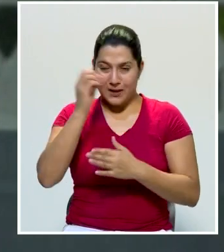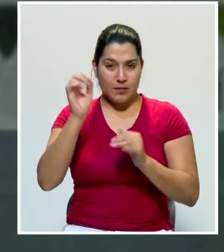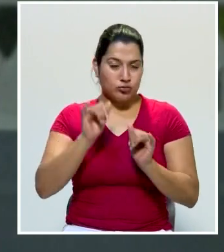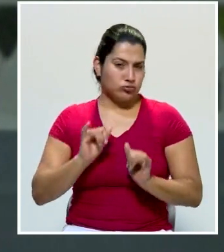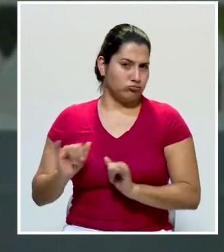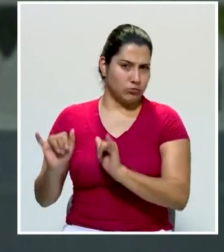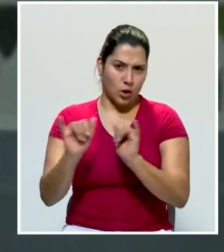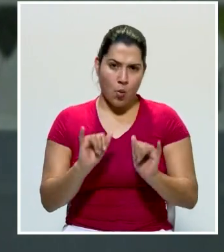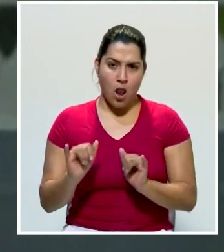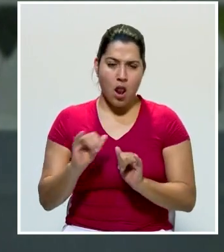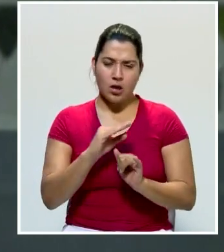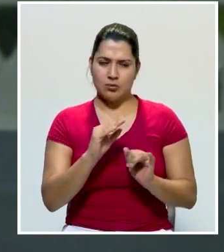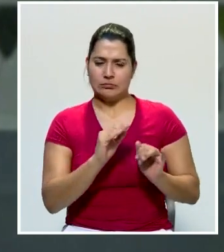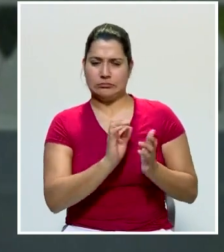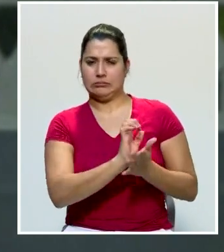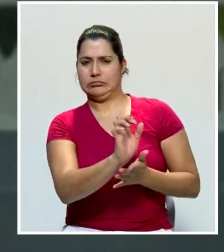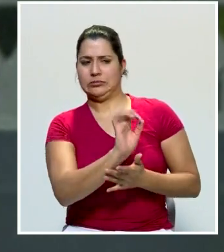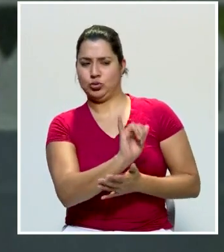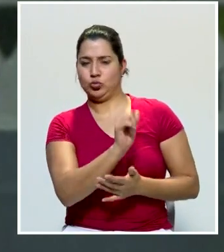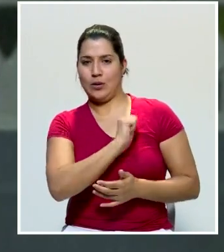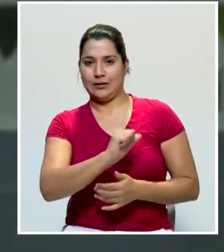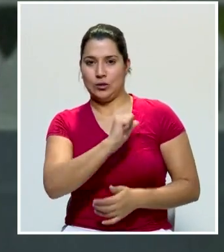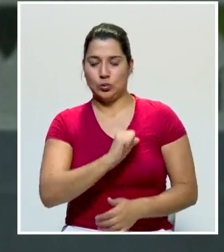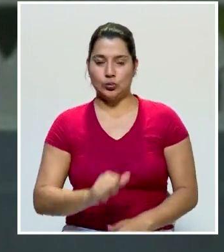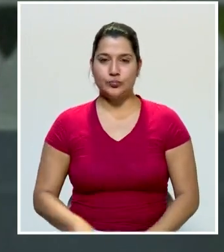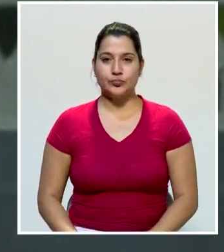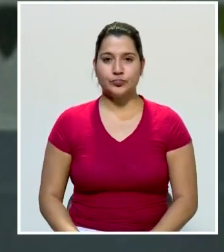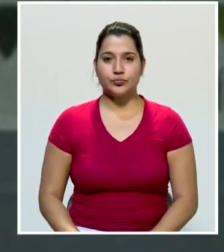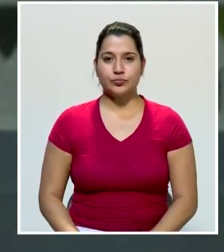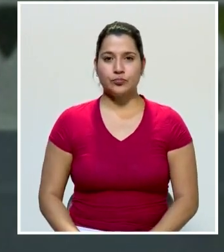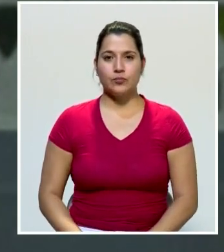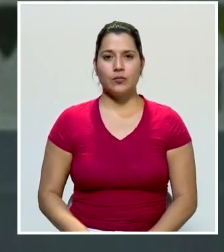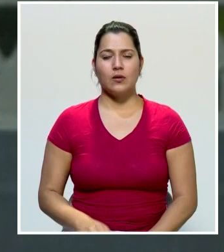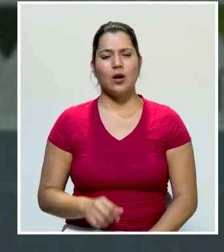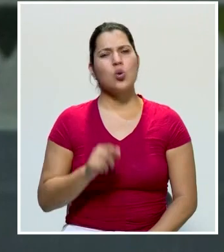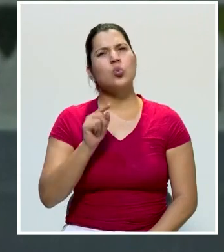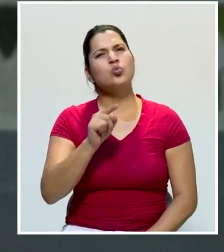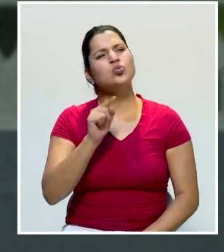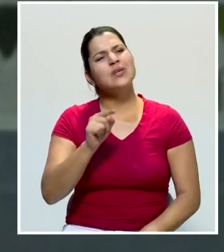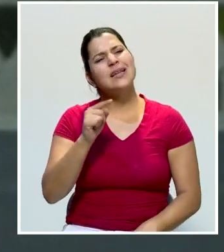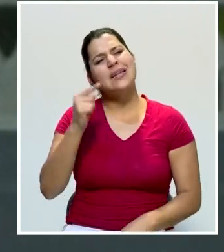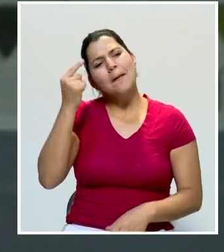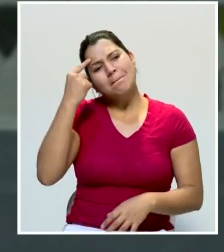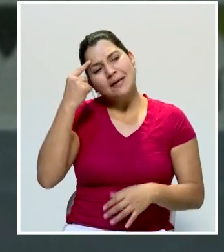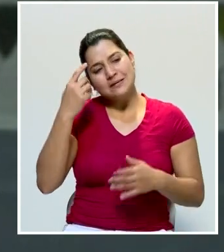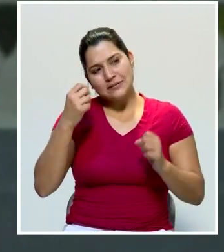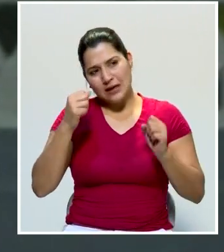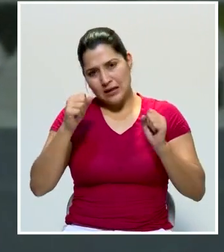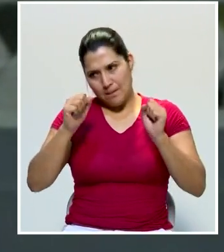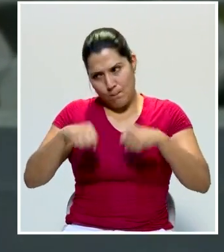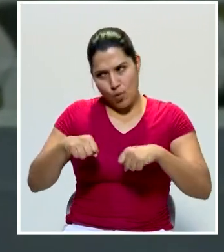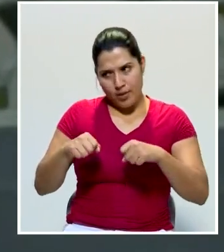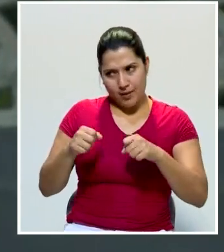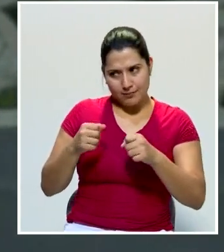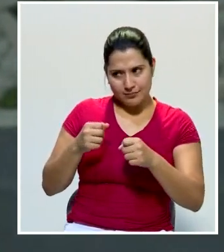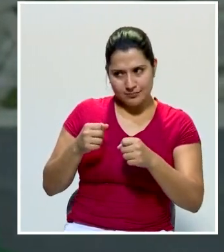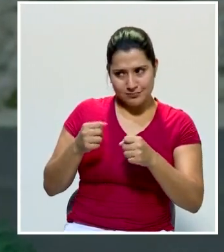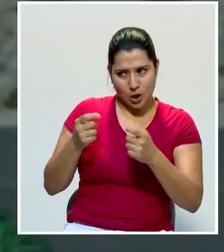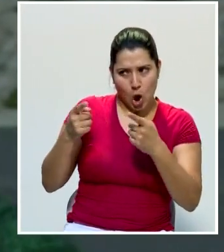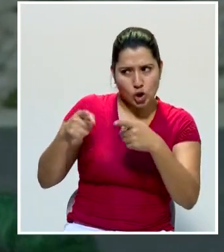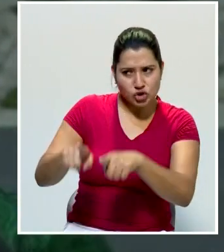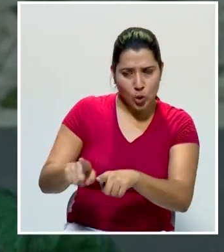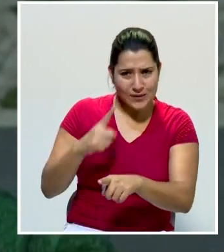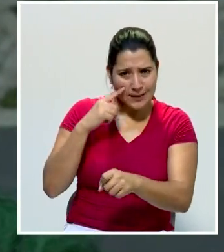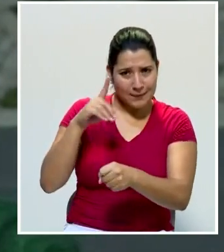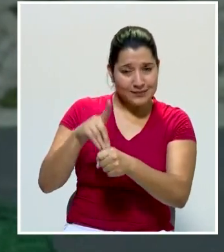y reprochamos el acto que se cometió. ¿Qué consecuencias considera usted que debería tener para el diputado? A nivel de fracción no